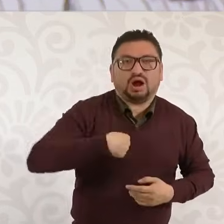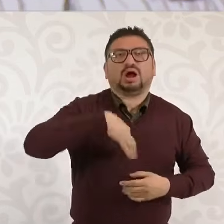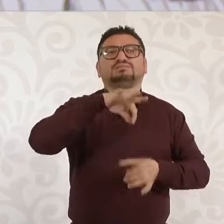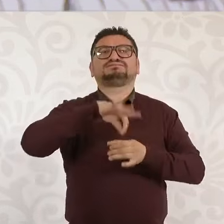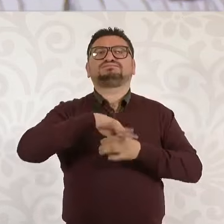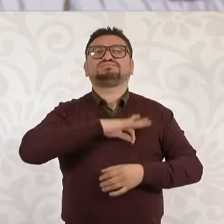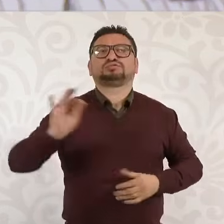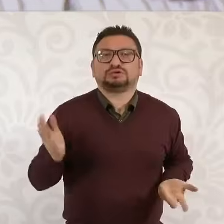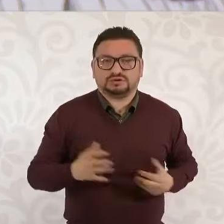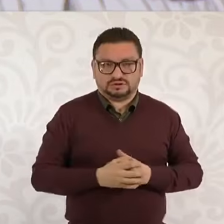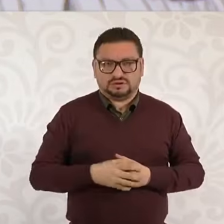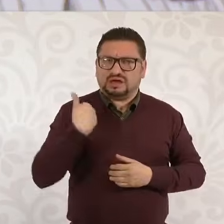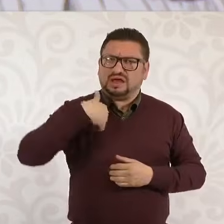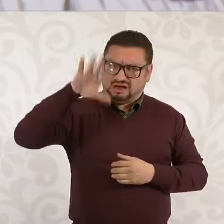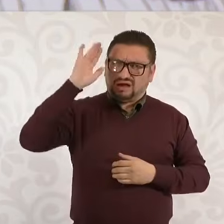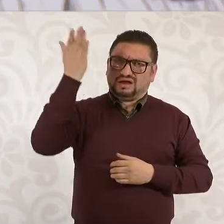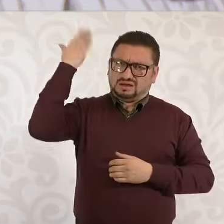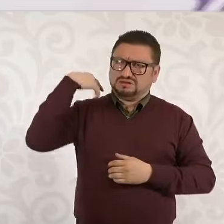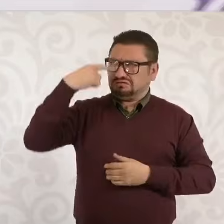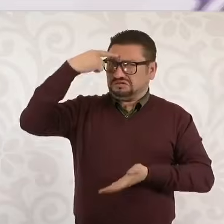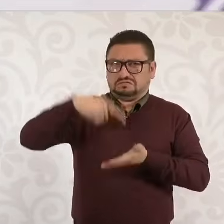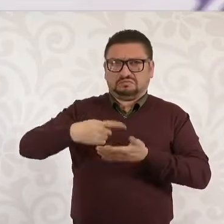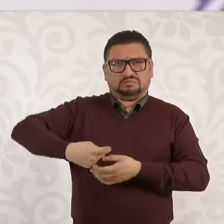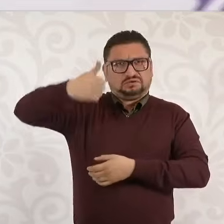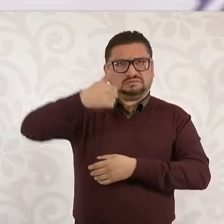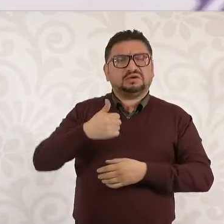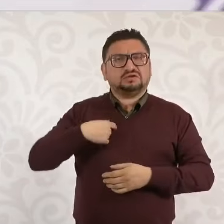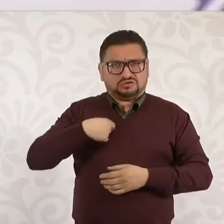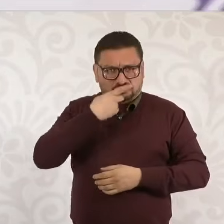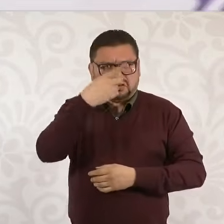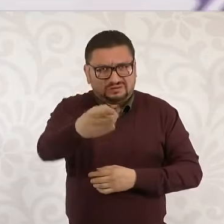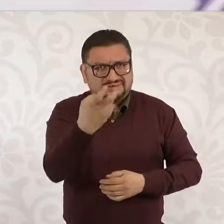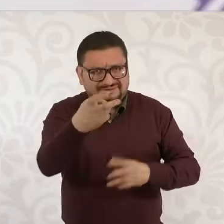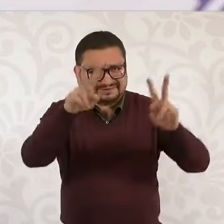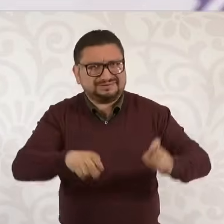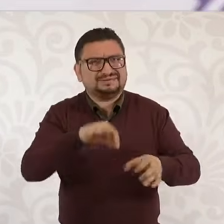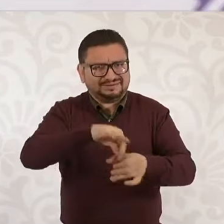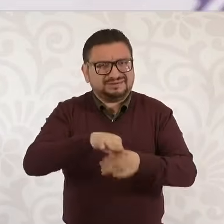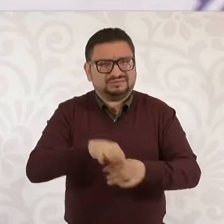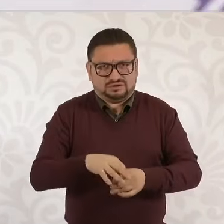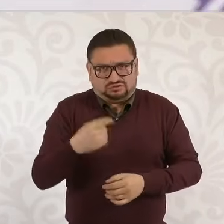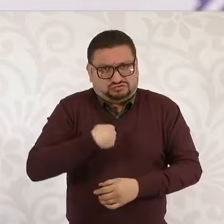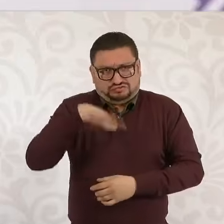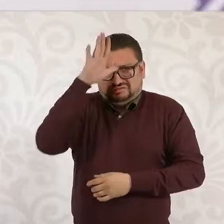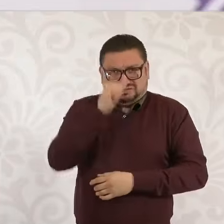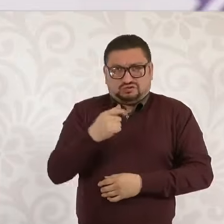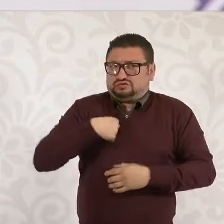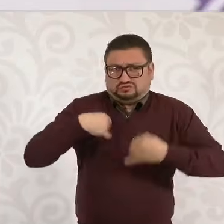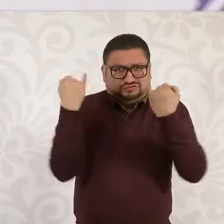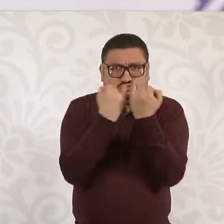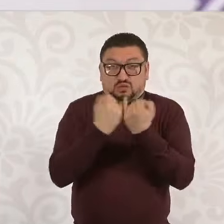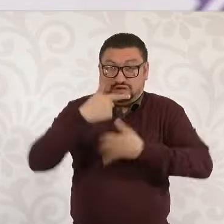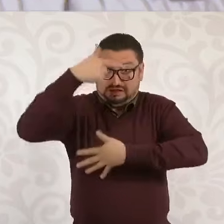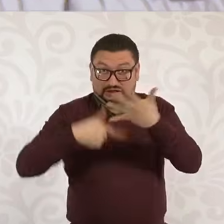creo que desde el primer día que planteamos lo electoral. Y repito, tan no estuve de acuerdo que yo nunca fui diputada